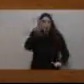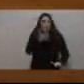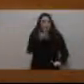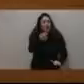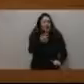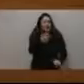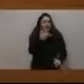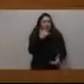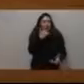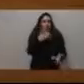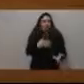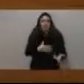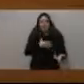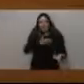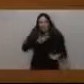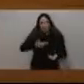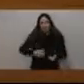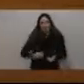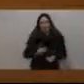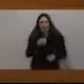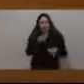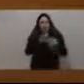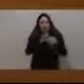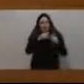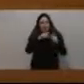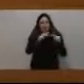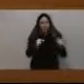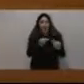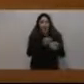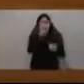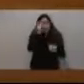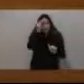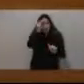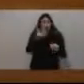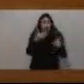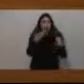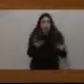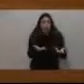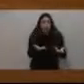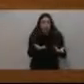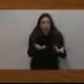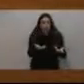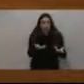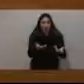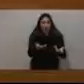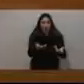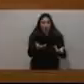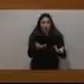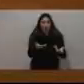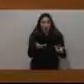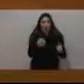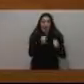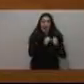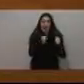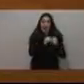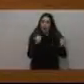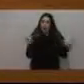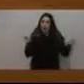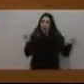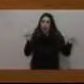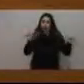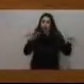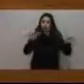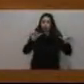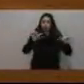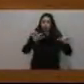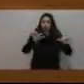mucho más relevante y más importante para esta región. La expectativa era de un decline del carbón progresivo, de la generación